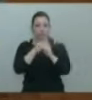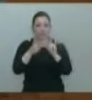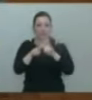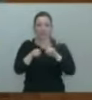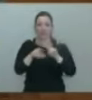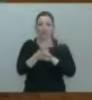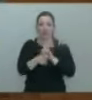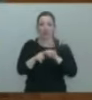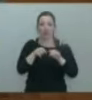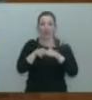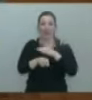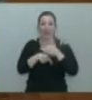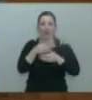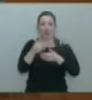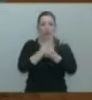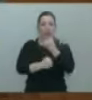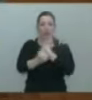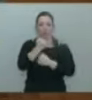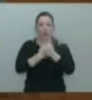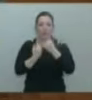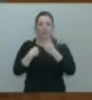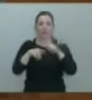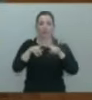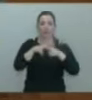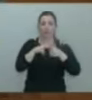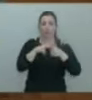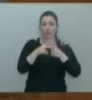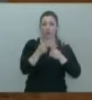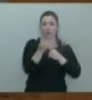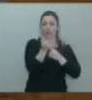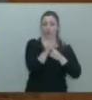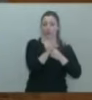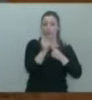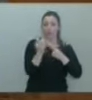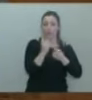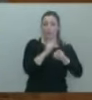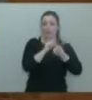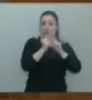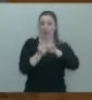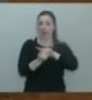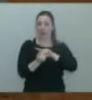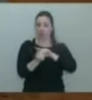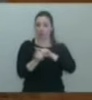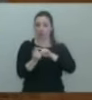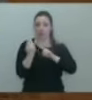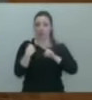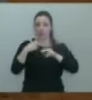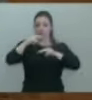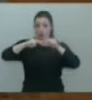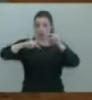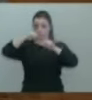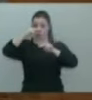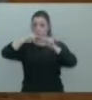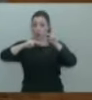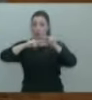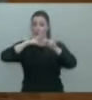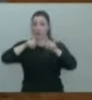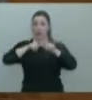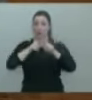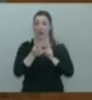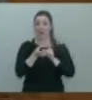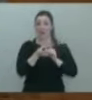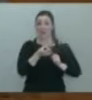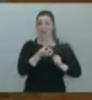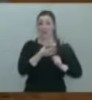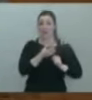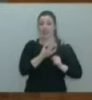económica. Muchos de esos incrementos de coste se debieron a modificados introducidos durante la construcción, que la sindicatura advierte que en